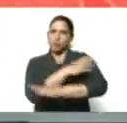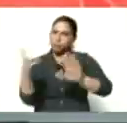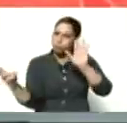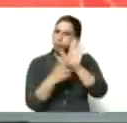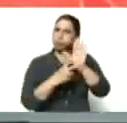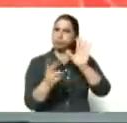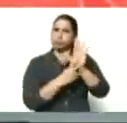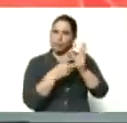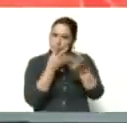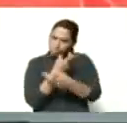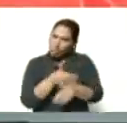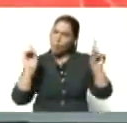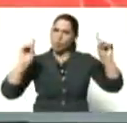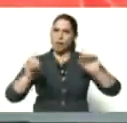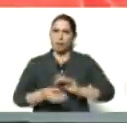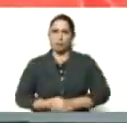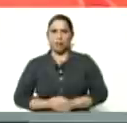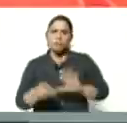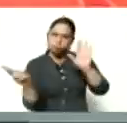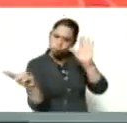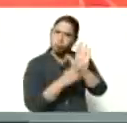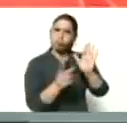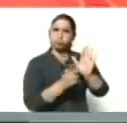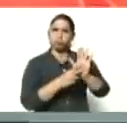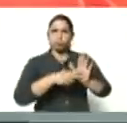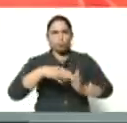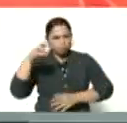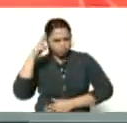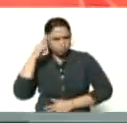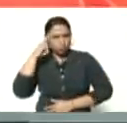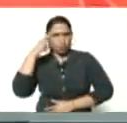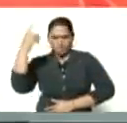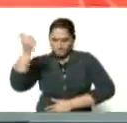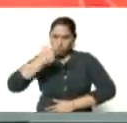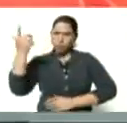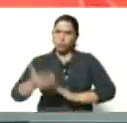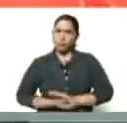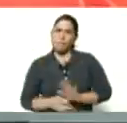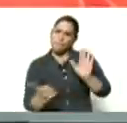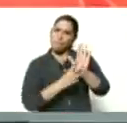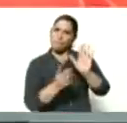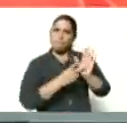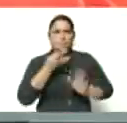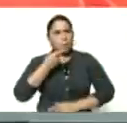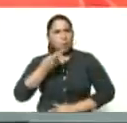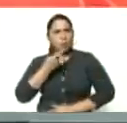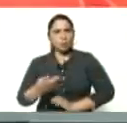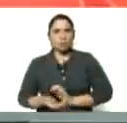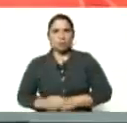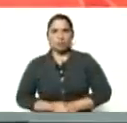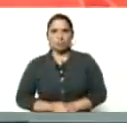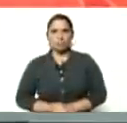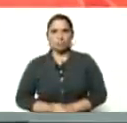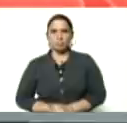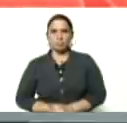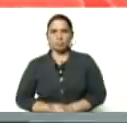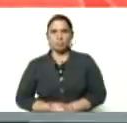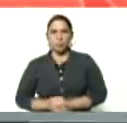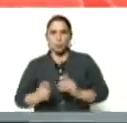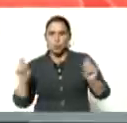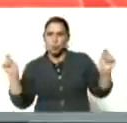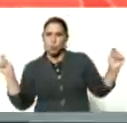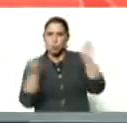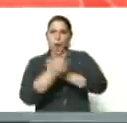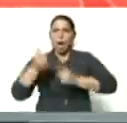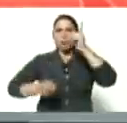verdaderamente democrática, verdaderamente razonable, verdaderamente política, que se convierta algún